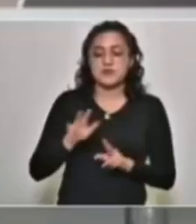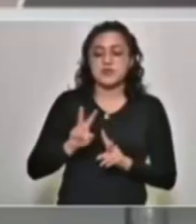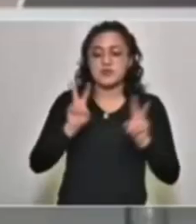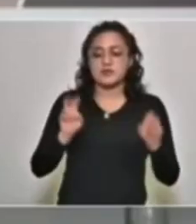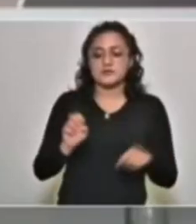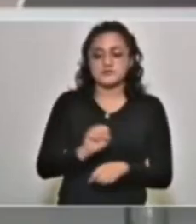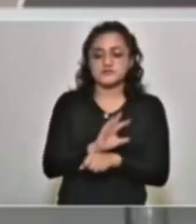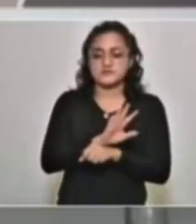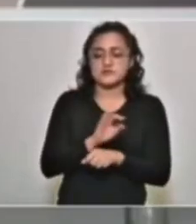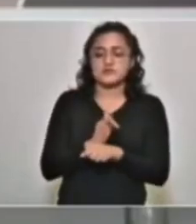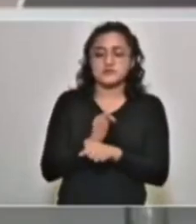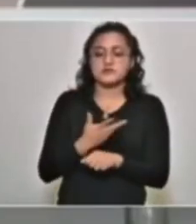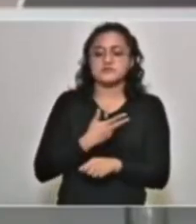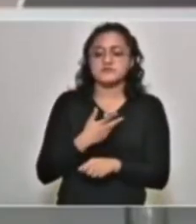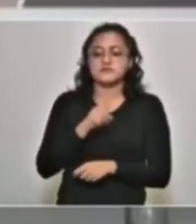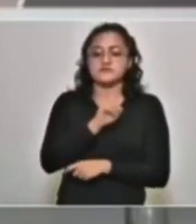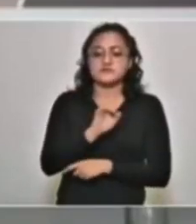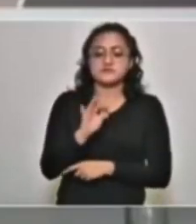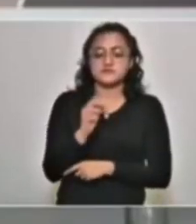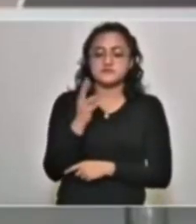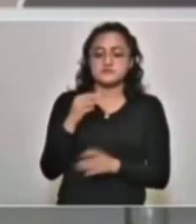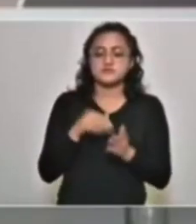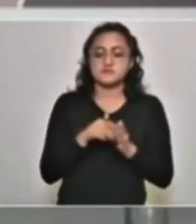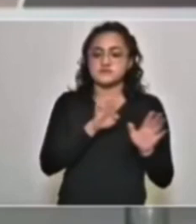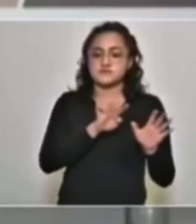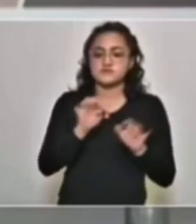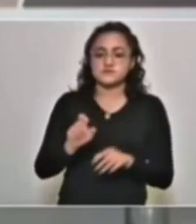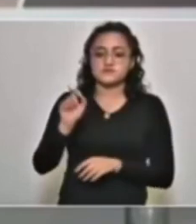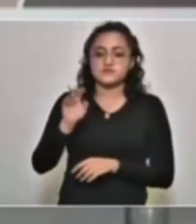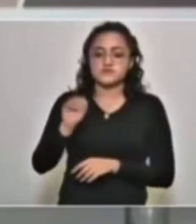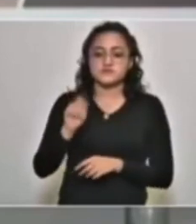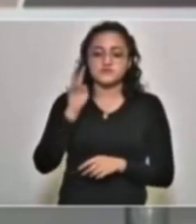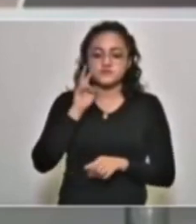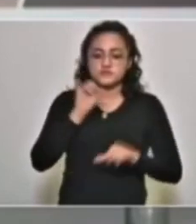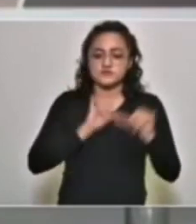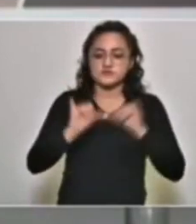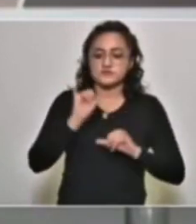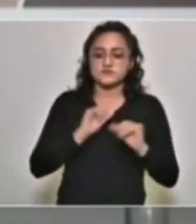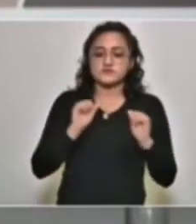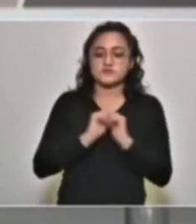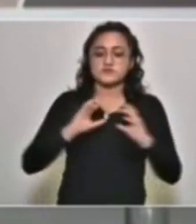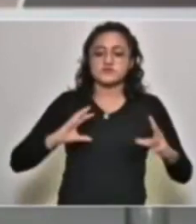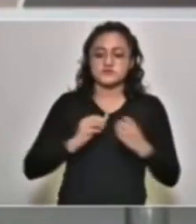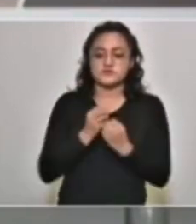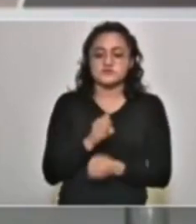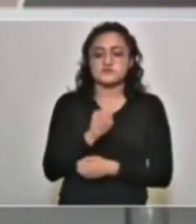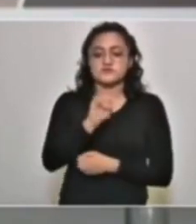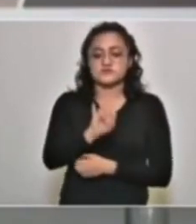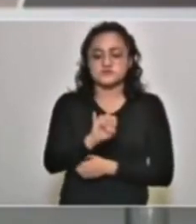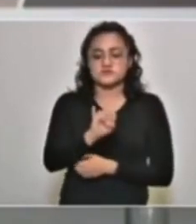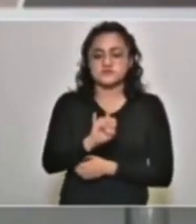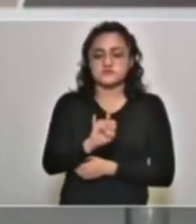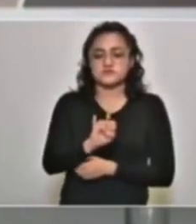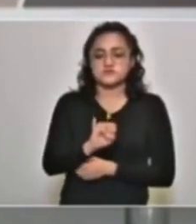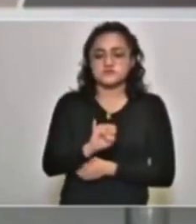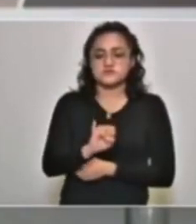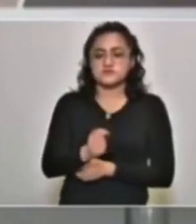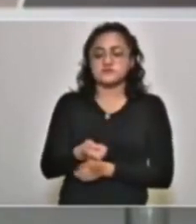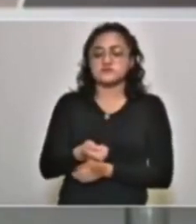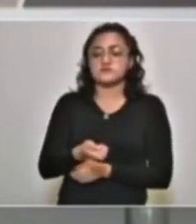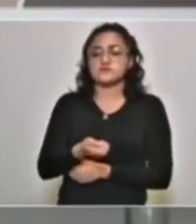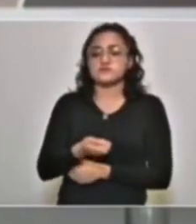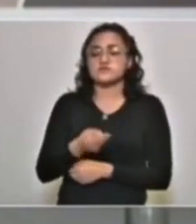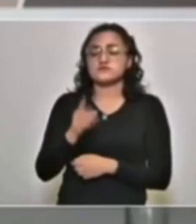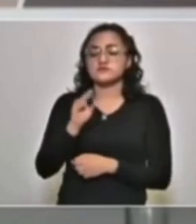tenemos hasta el momento 153 mil 929 muestras procesadas con un acumulado de casos positivos de